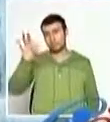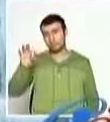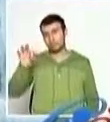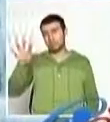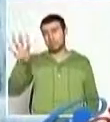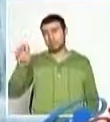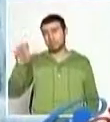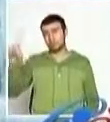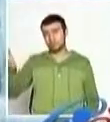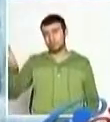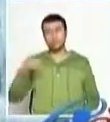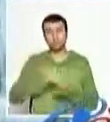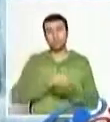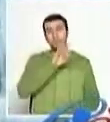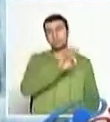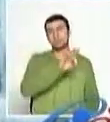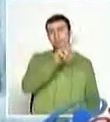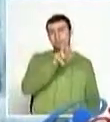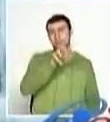379-9891.